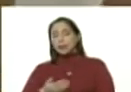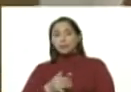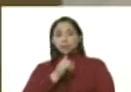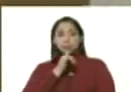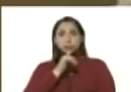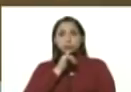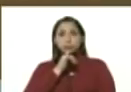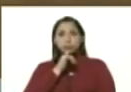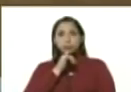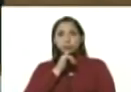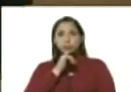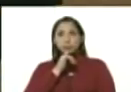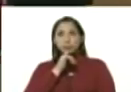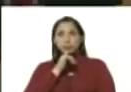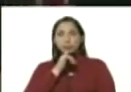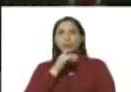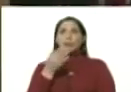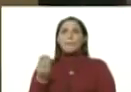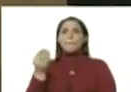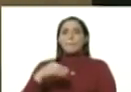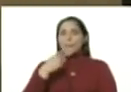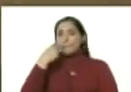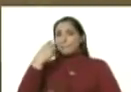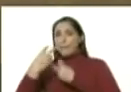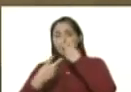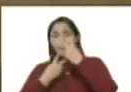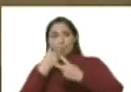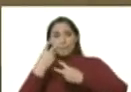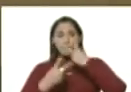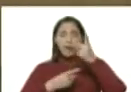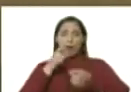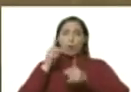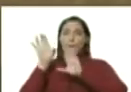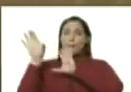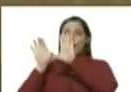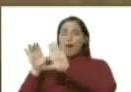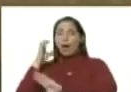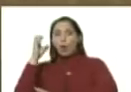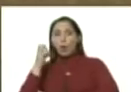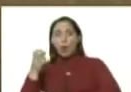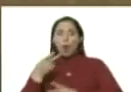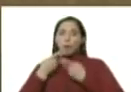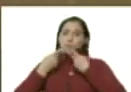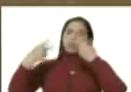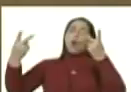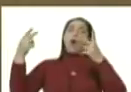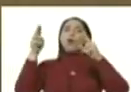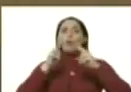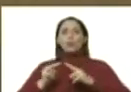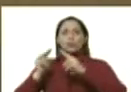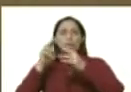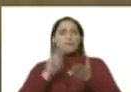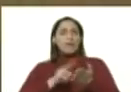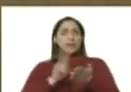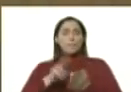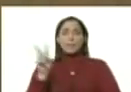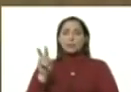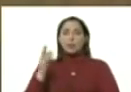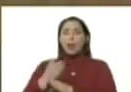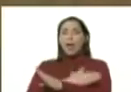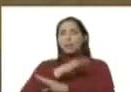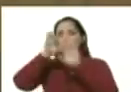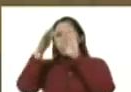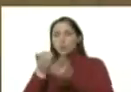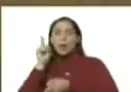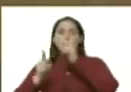a propósito de su más reciente gira por algunos países de Europa, donde dio a conocer la verdad de Venezuela ante el mundo. Esto a propósito